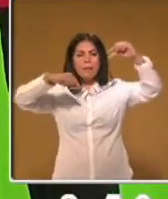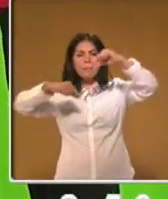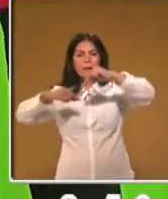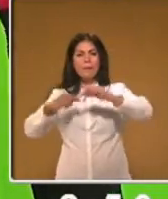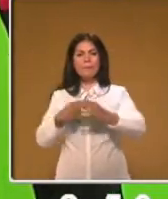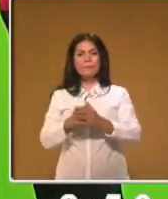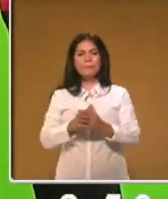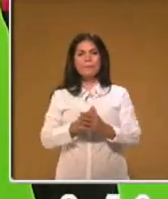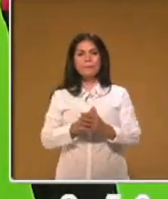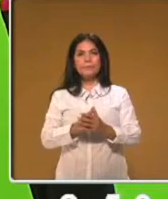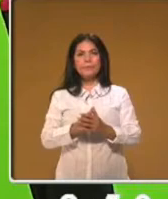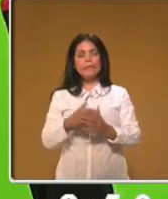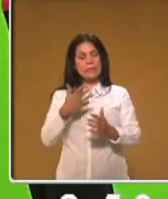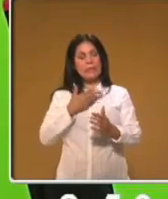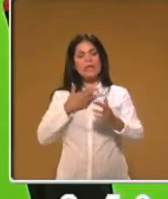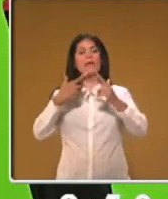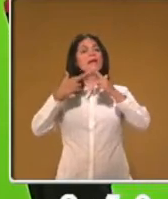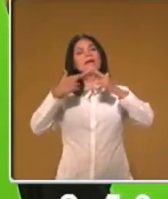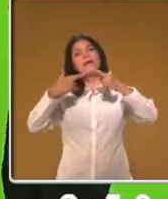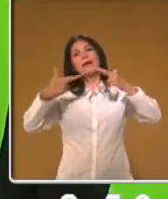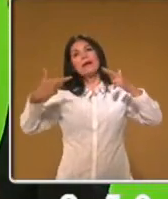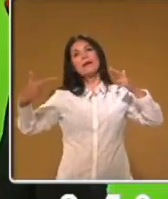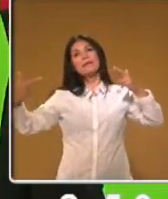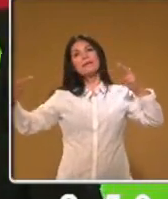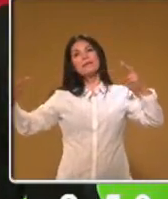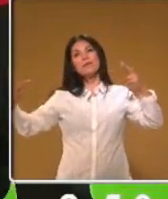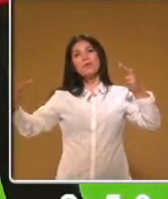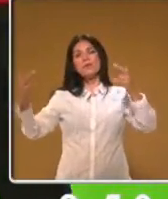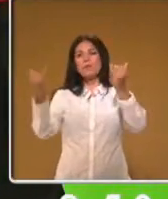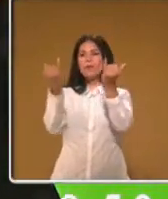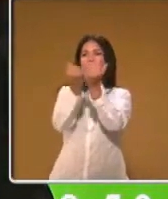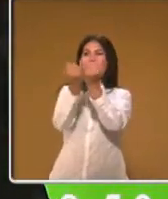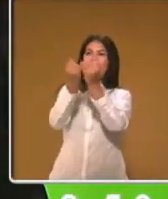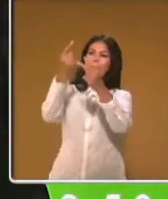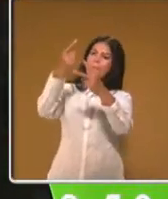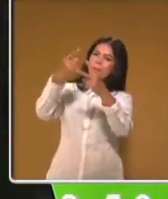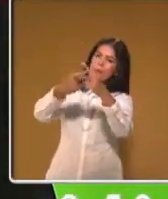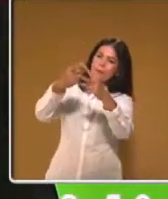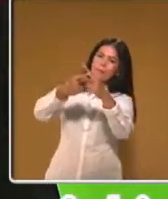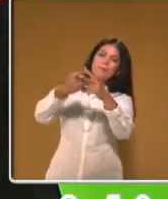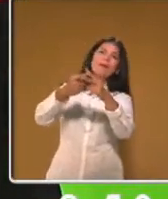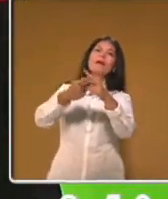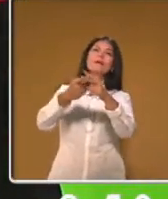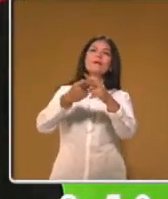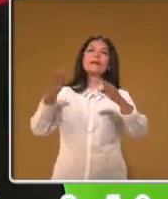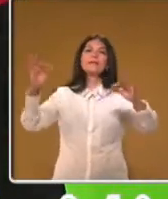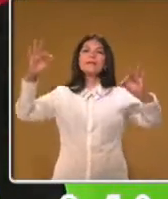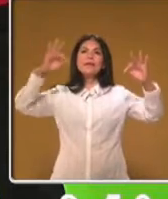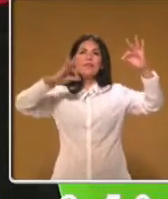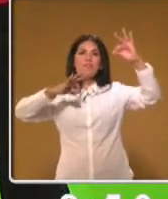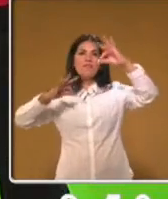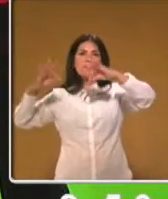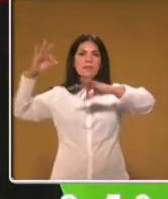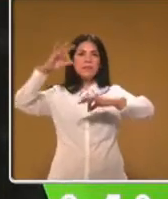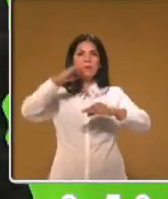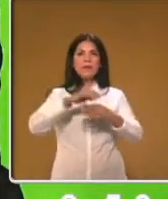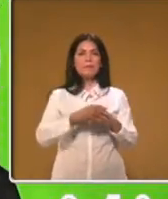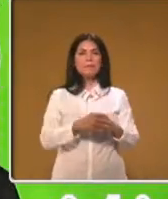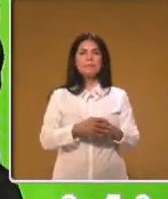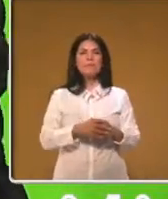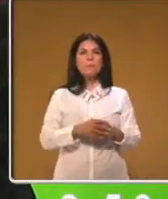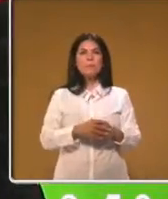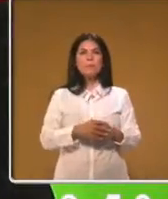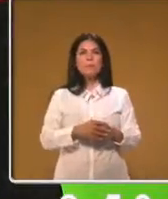que está muy conectada tanto con las matemáticas, la biología y la física precisamente. En química